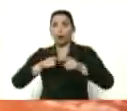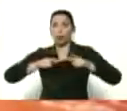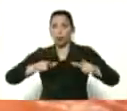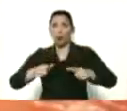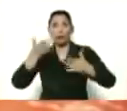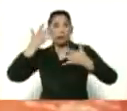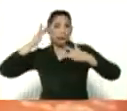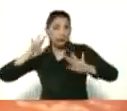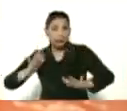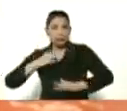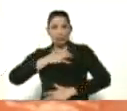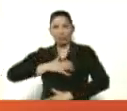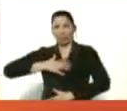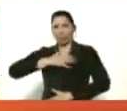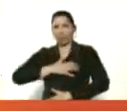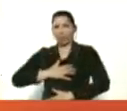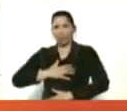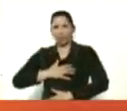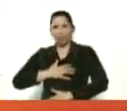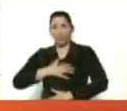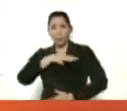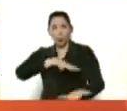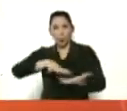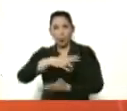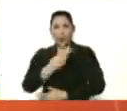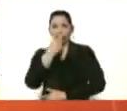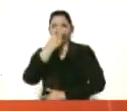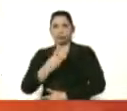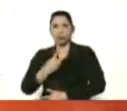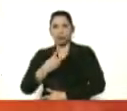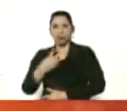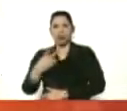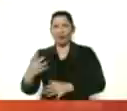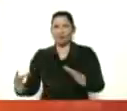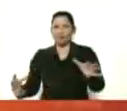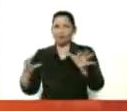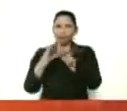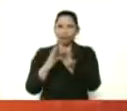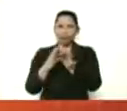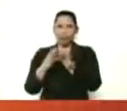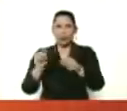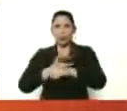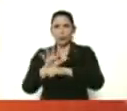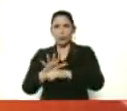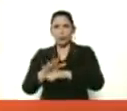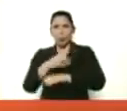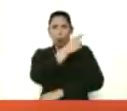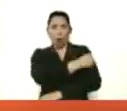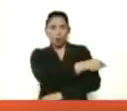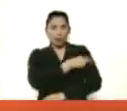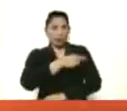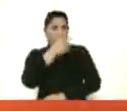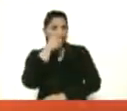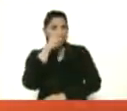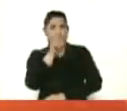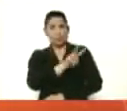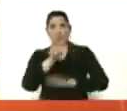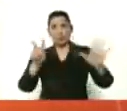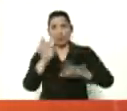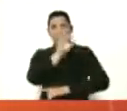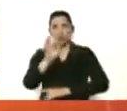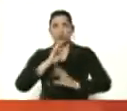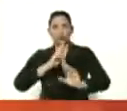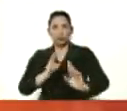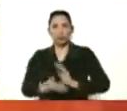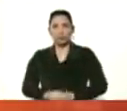se presenta sintomatología respiratoria asociada al COVID? Al hospital Centinela, 27%.